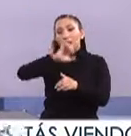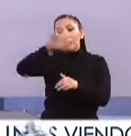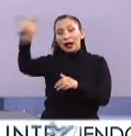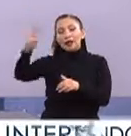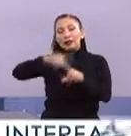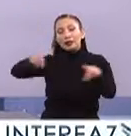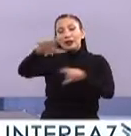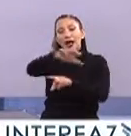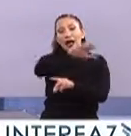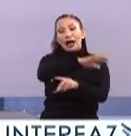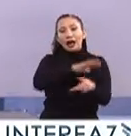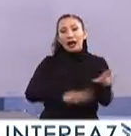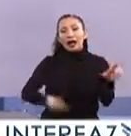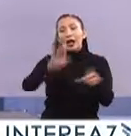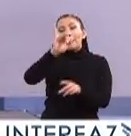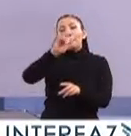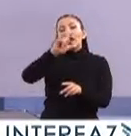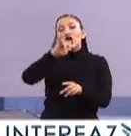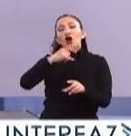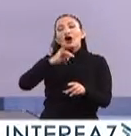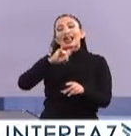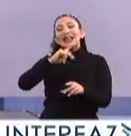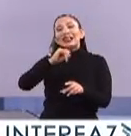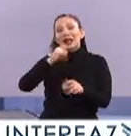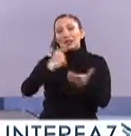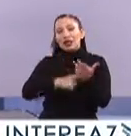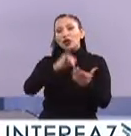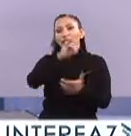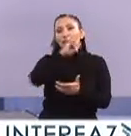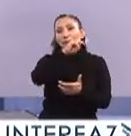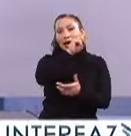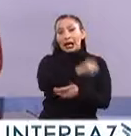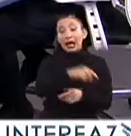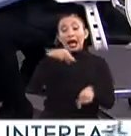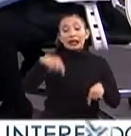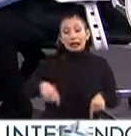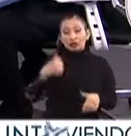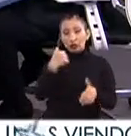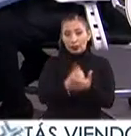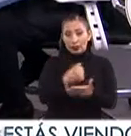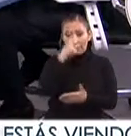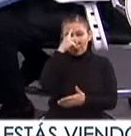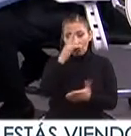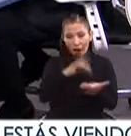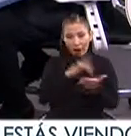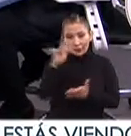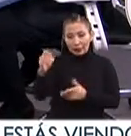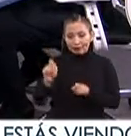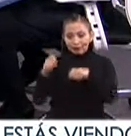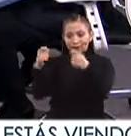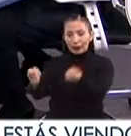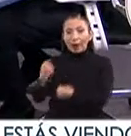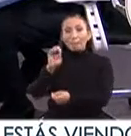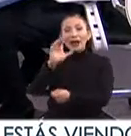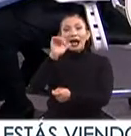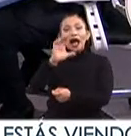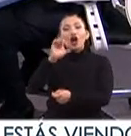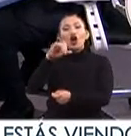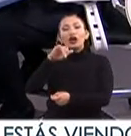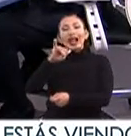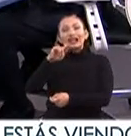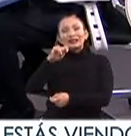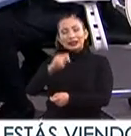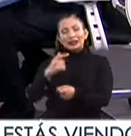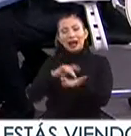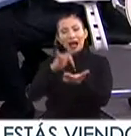Profesional Interdisciplinaria de Bioingeniería del Instituto Politécnico Nacional, aquí en la Ciudad de México, gracias a una beca del CONACYT. Alonso,